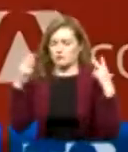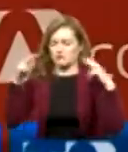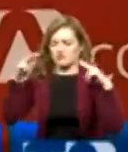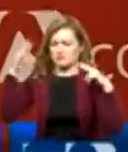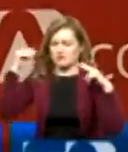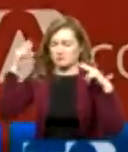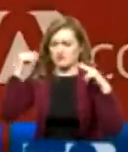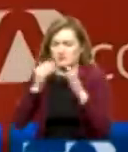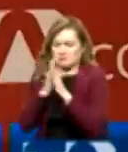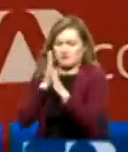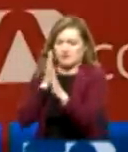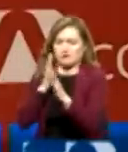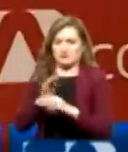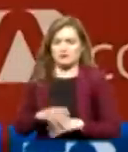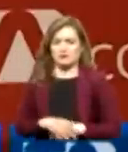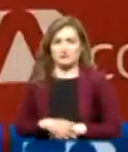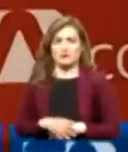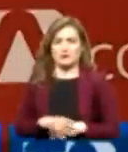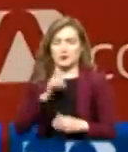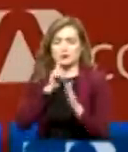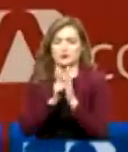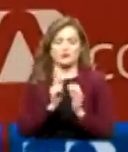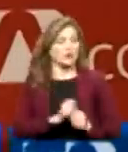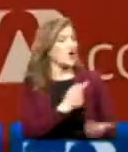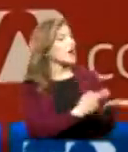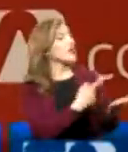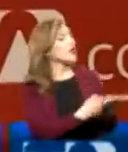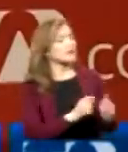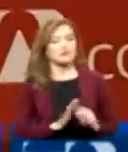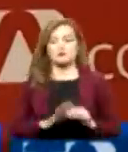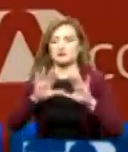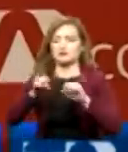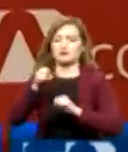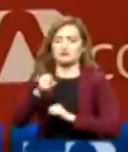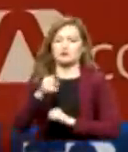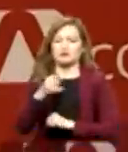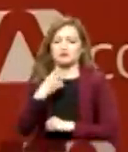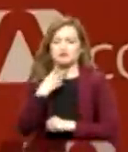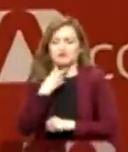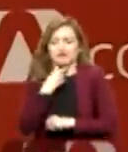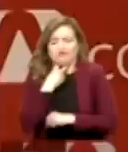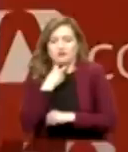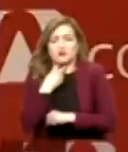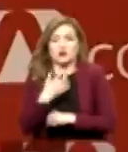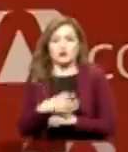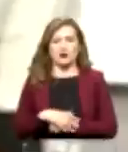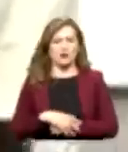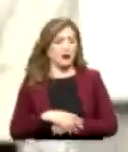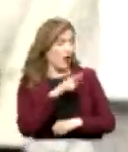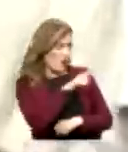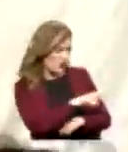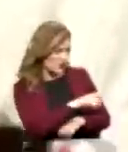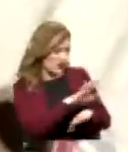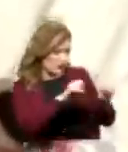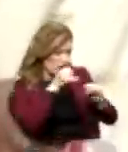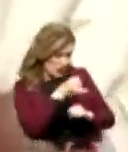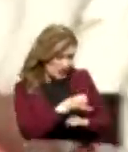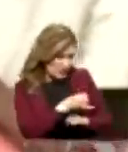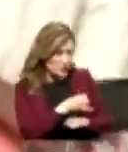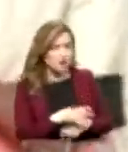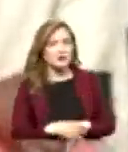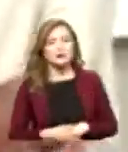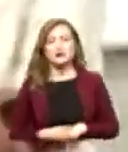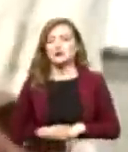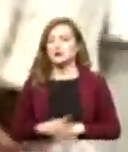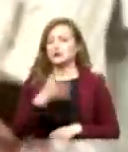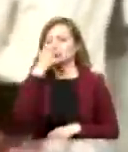escucha y es como que denuncia de qué, de violación. Usted es la actora, usted la violaron. Verónica denunció que tanto